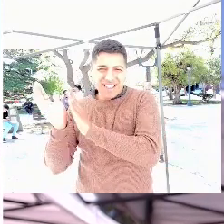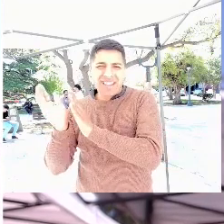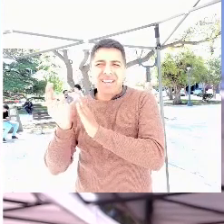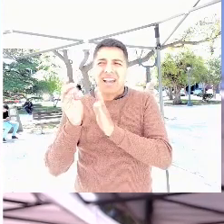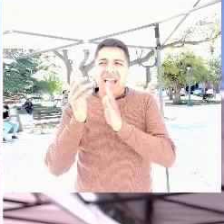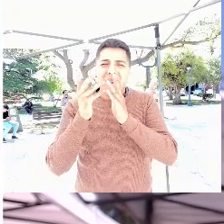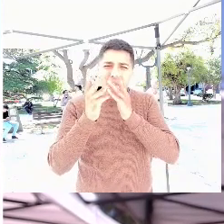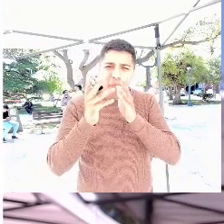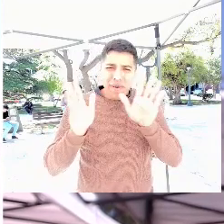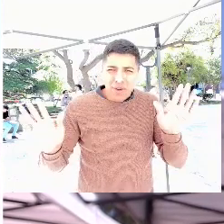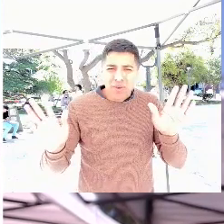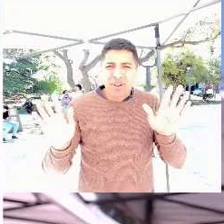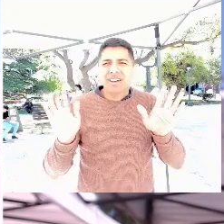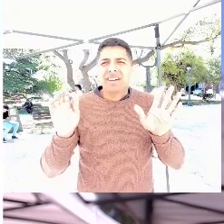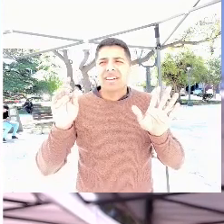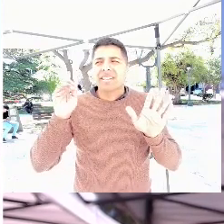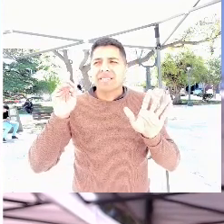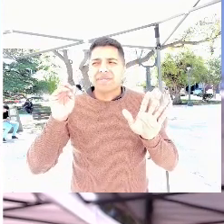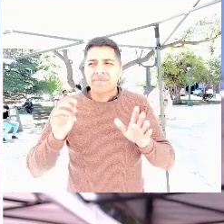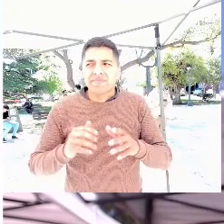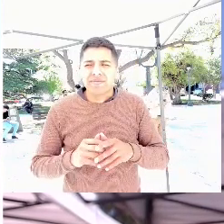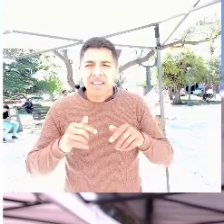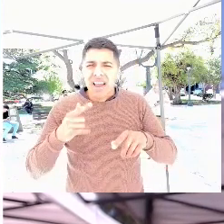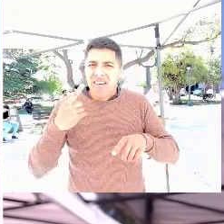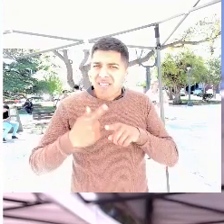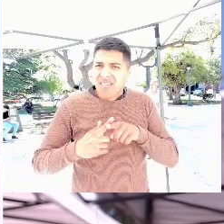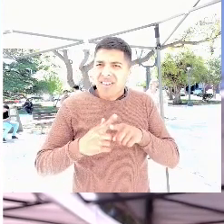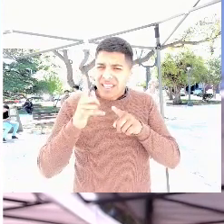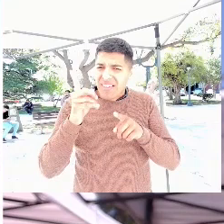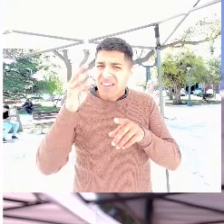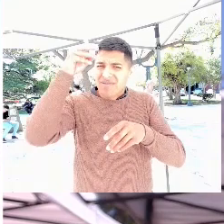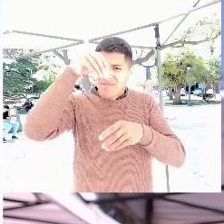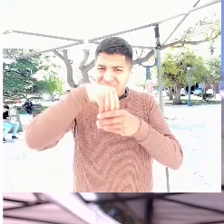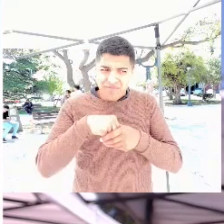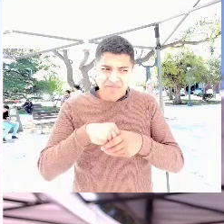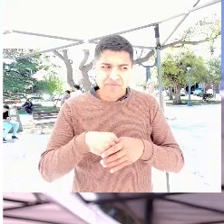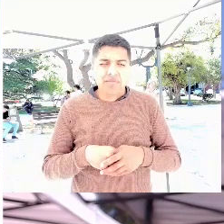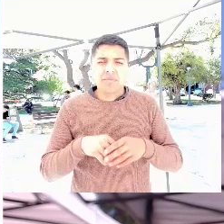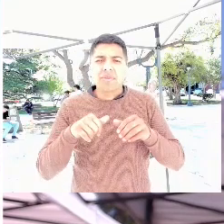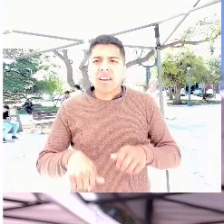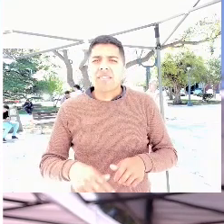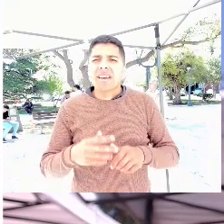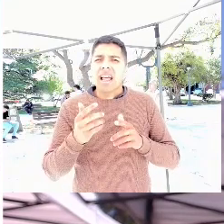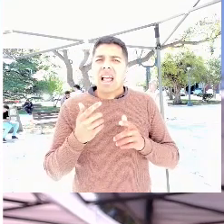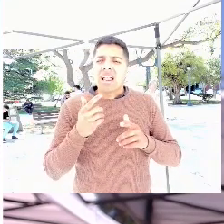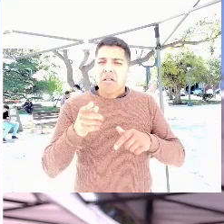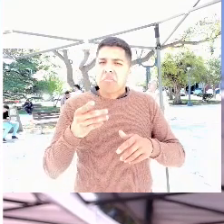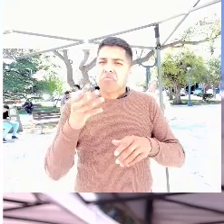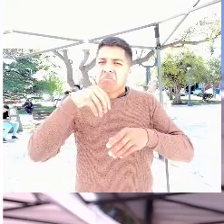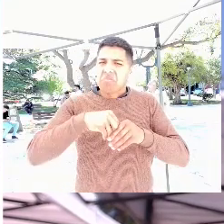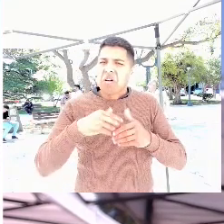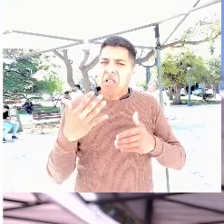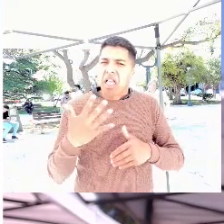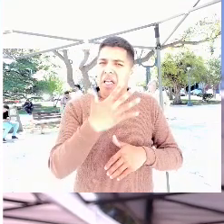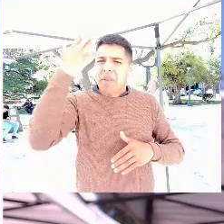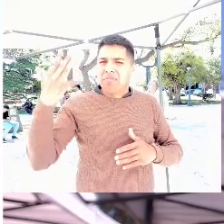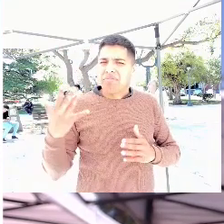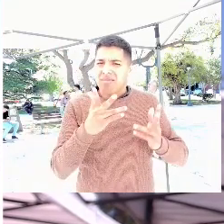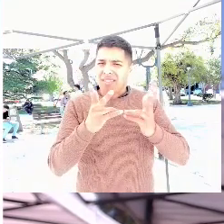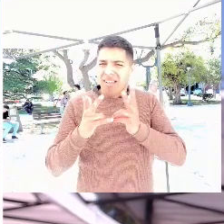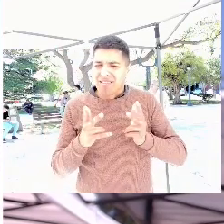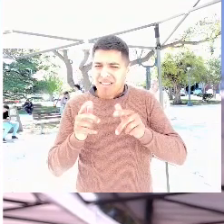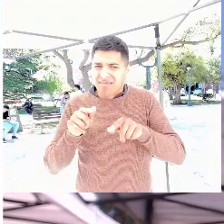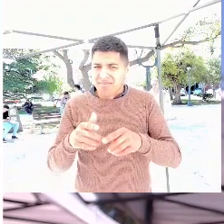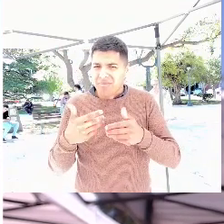y para distintos eventos, actividades, conversatorios. Por supuesto que